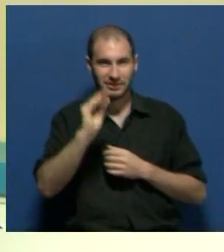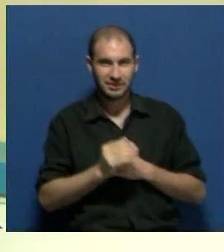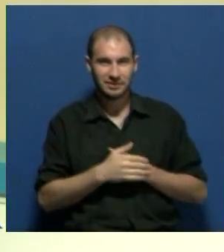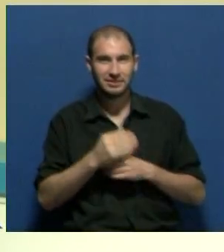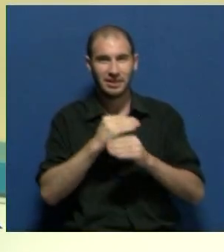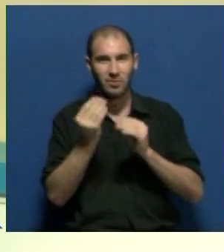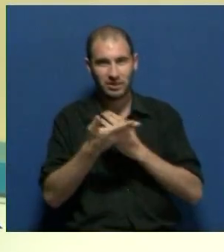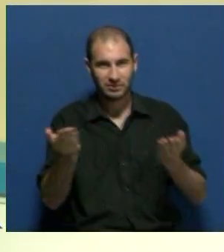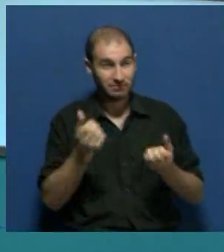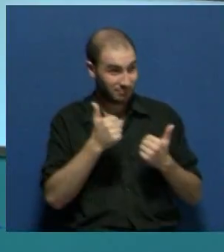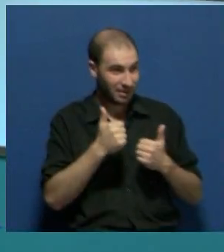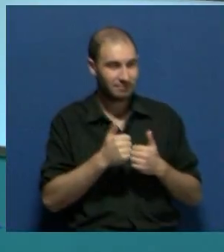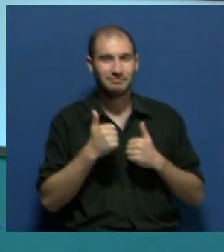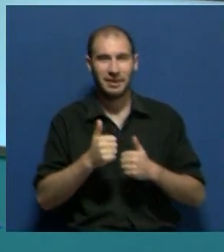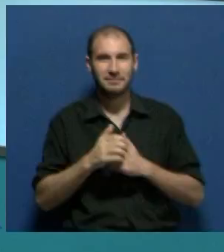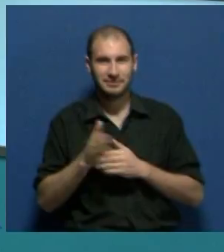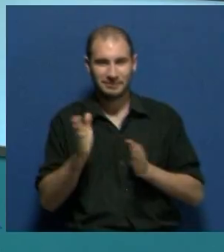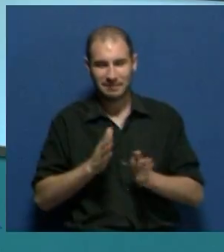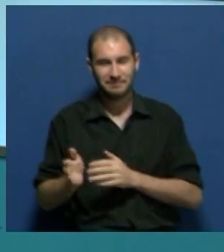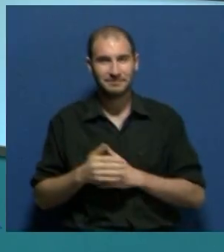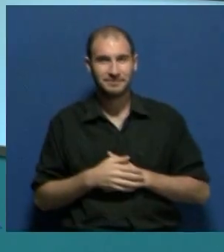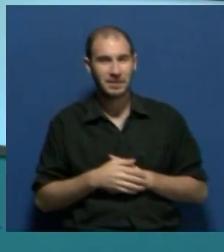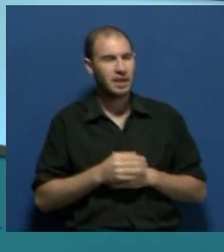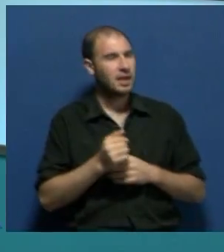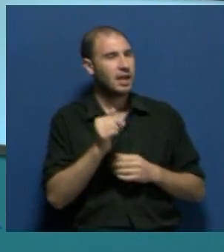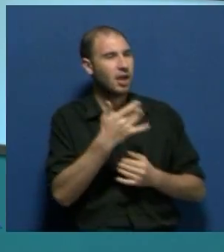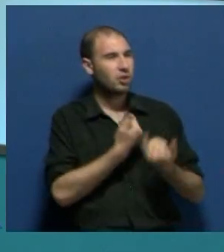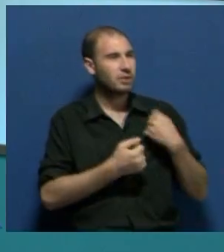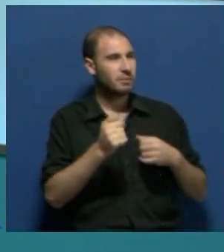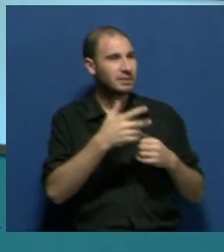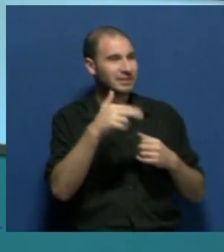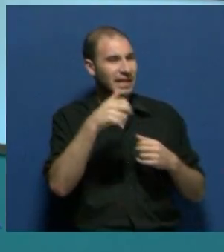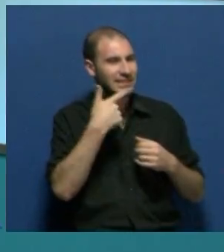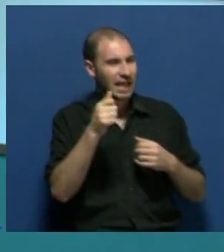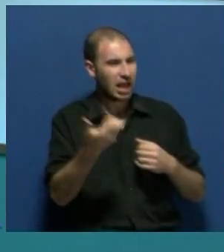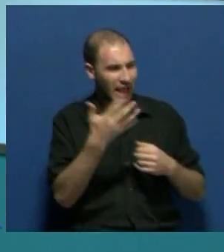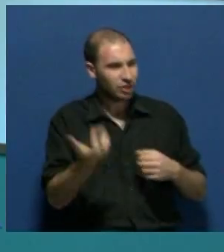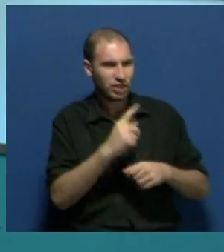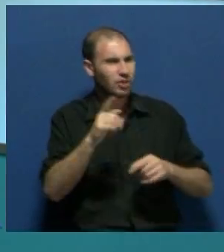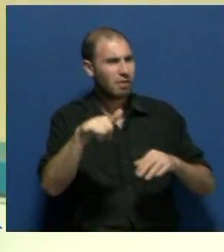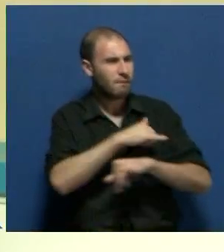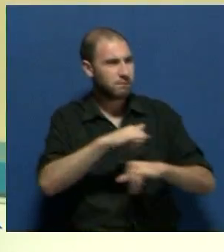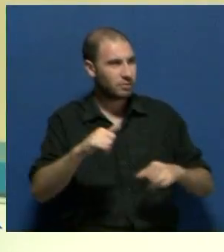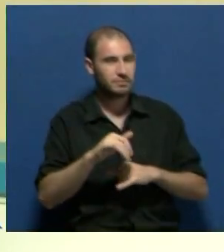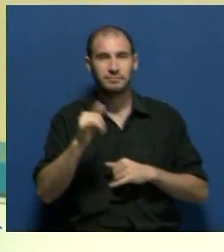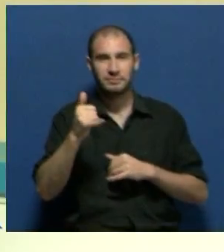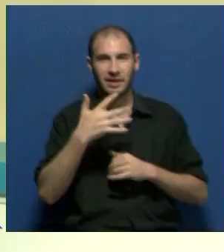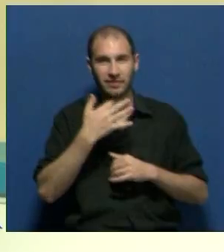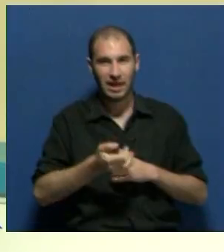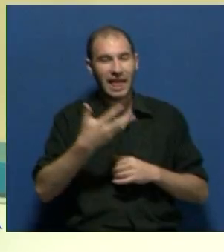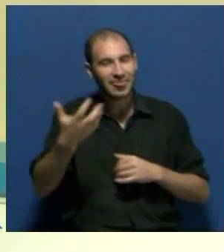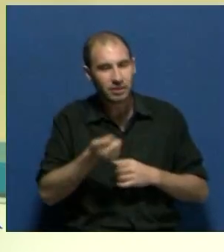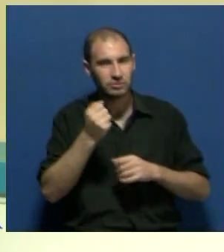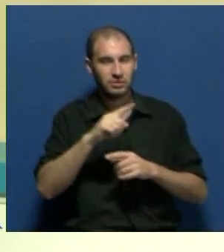saludo para todos. ¿Todo bien? Todo bien, todo en orden. Bueno, decía que no lo descubrió la NASA, sino lo difundió. ¿Esto es verdad? Es correcto, no lo